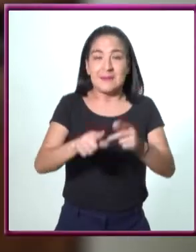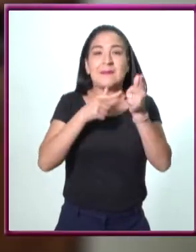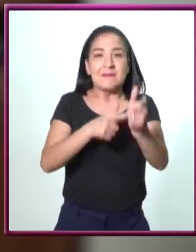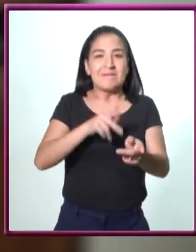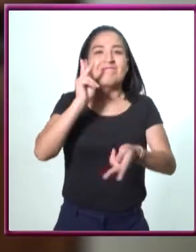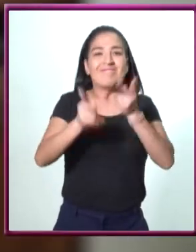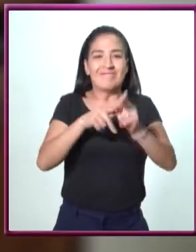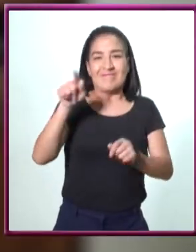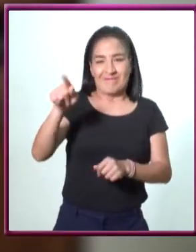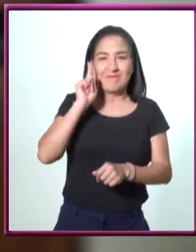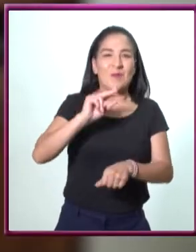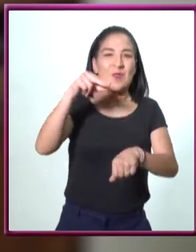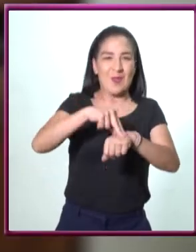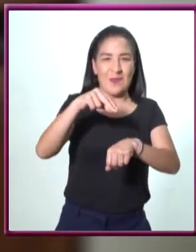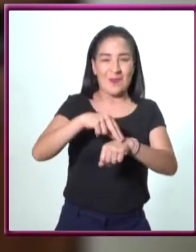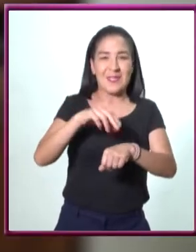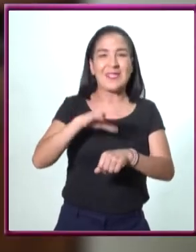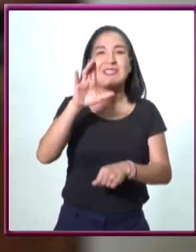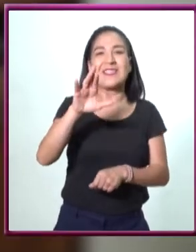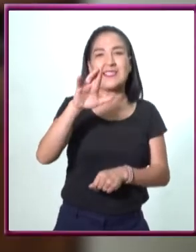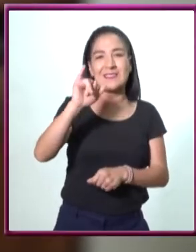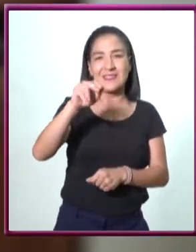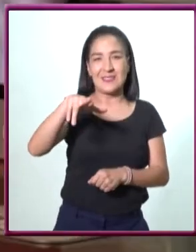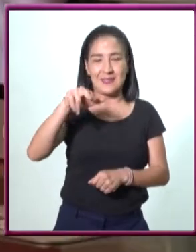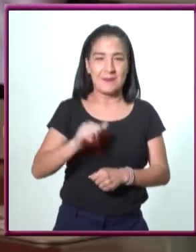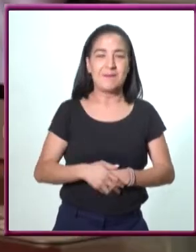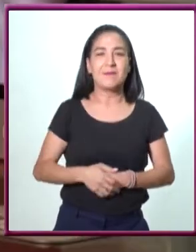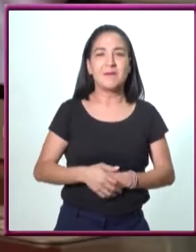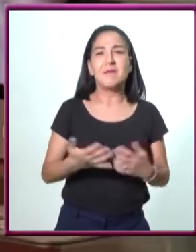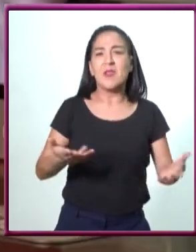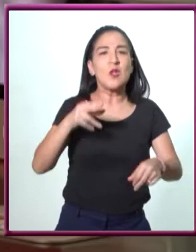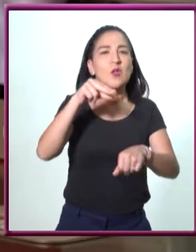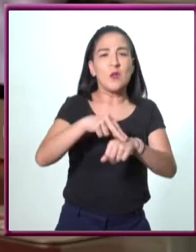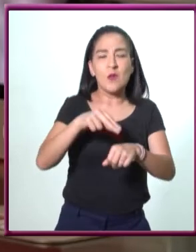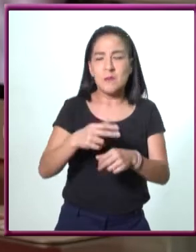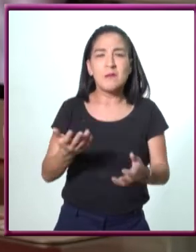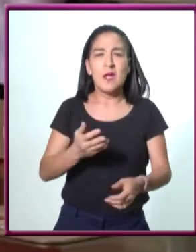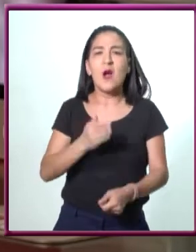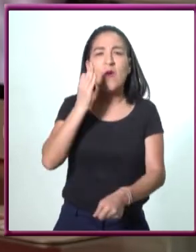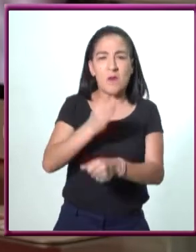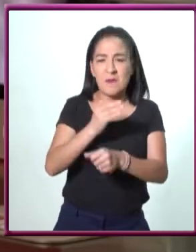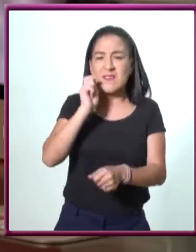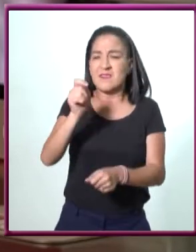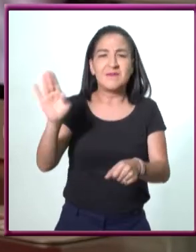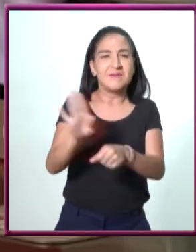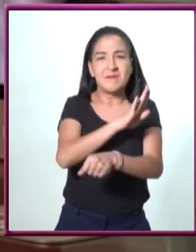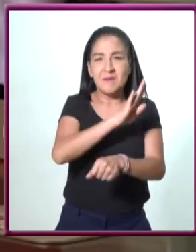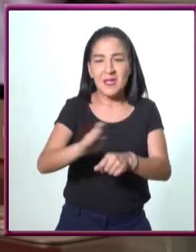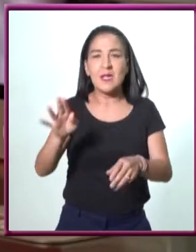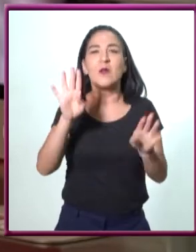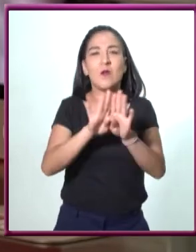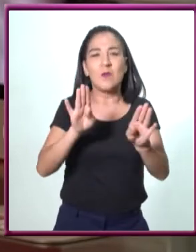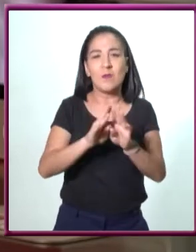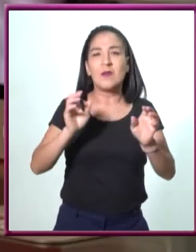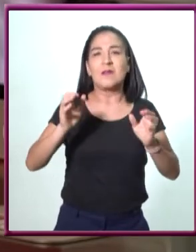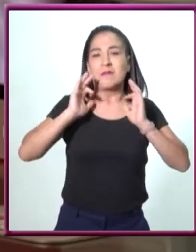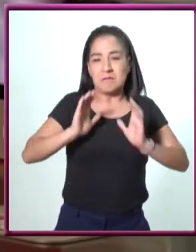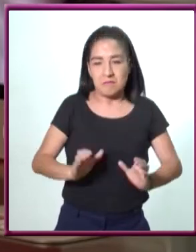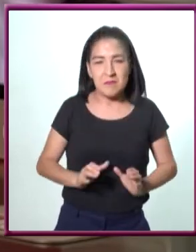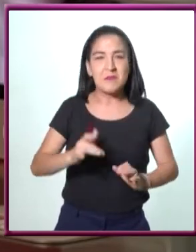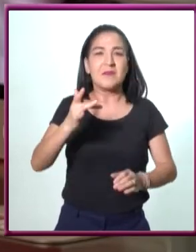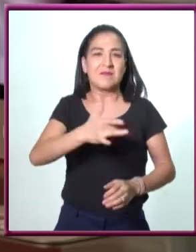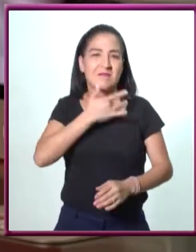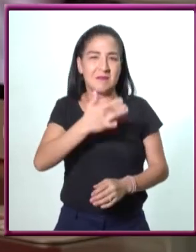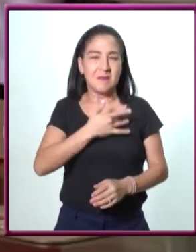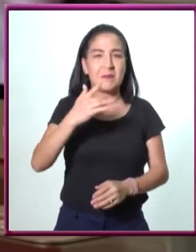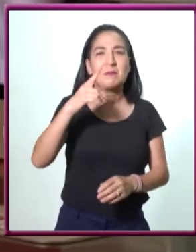Continuamos la charla con la doctora Cristina Beltrán. Doctora, ¿qué beneficios tiene a nuestra salud física y emocional